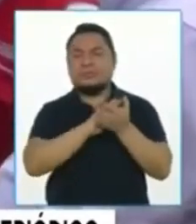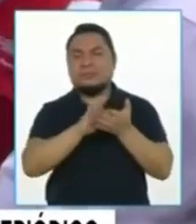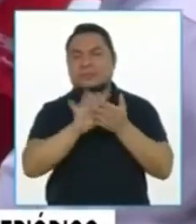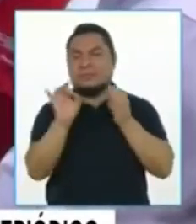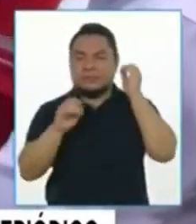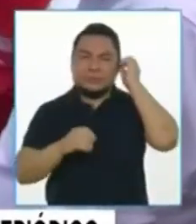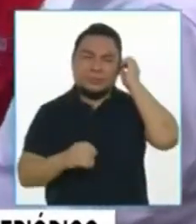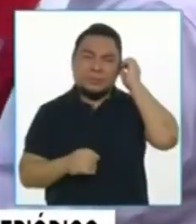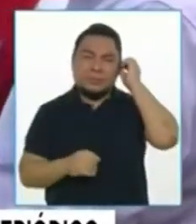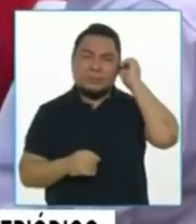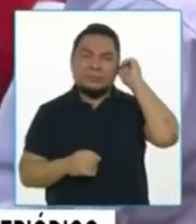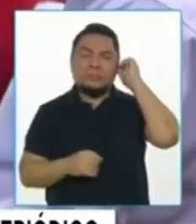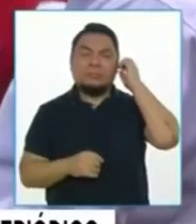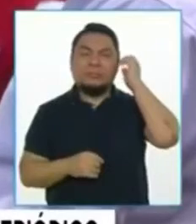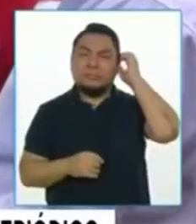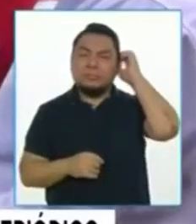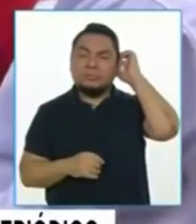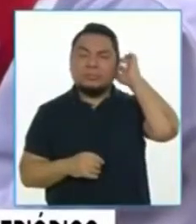abollamiento.